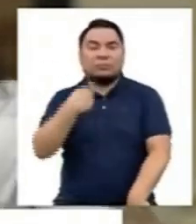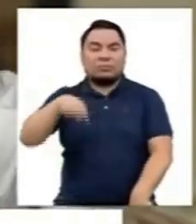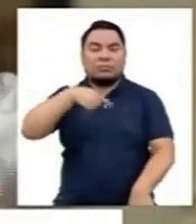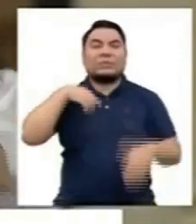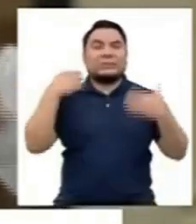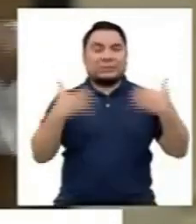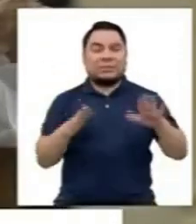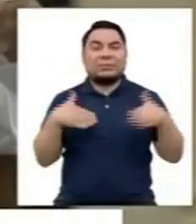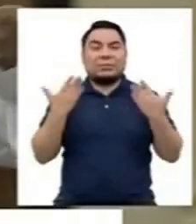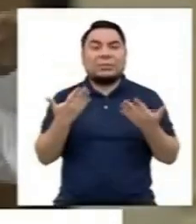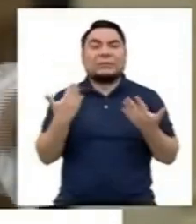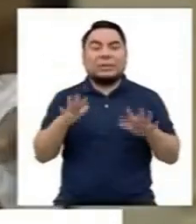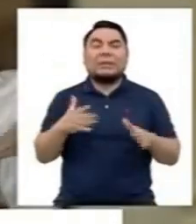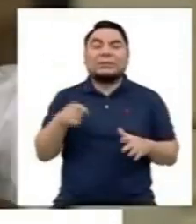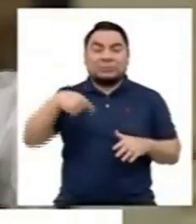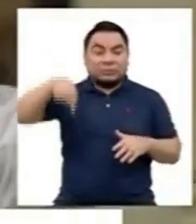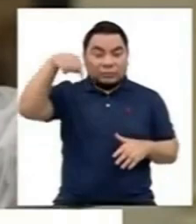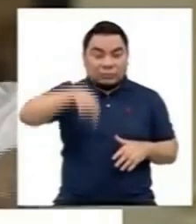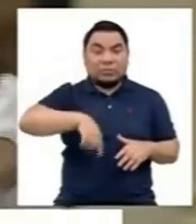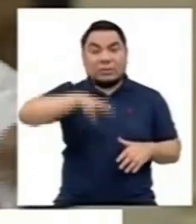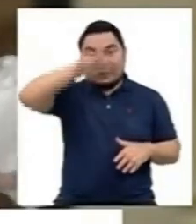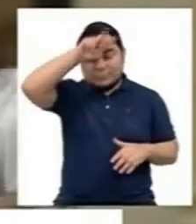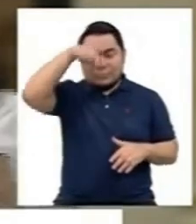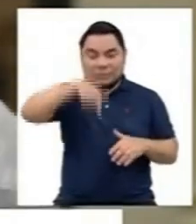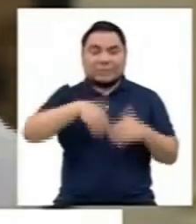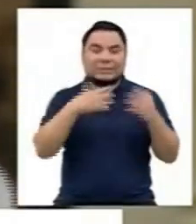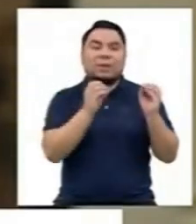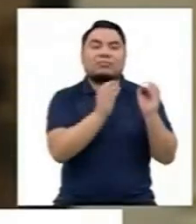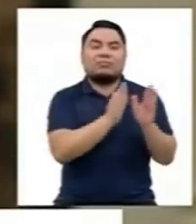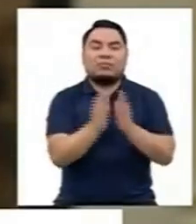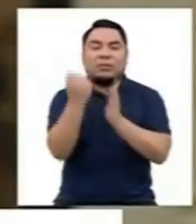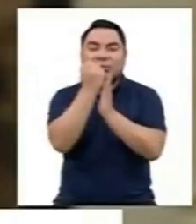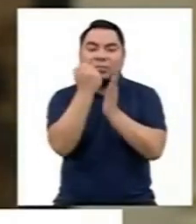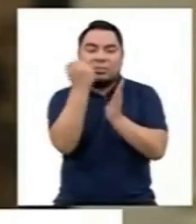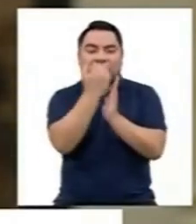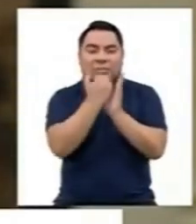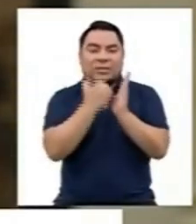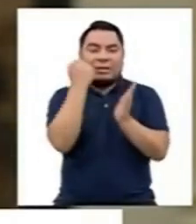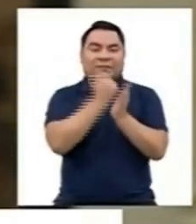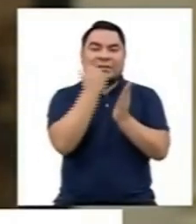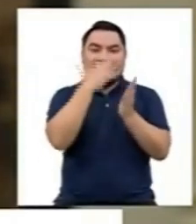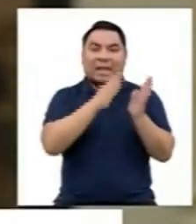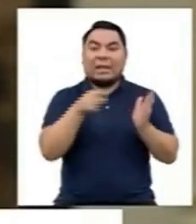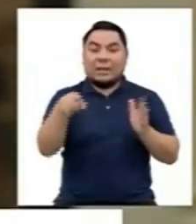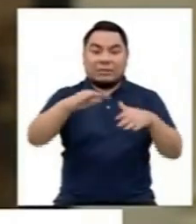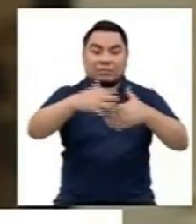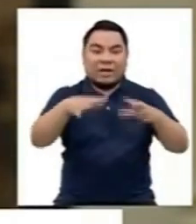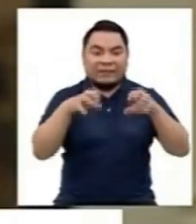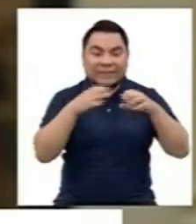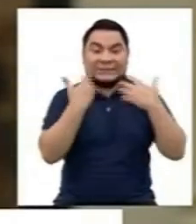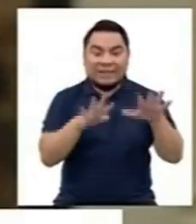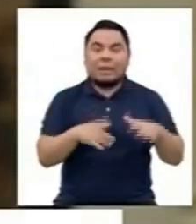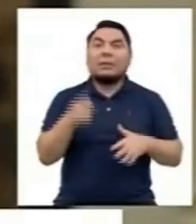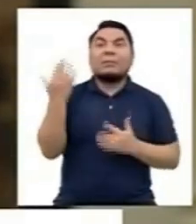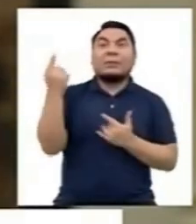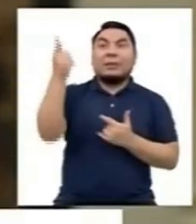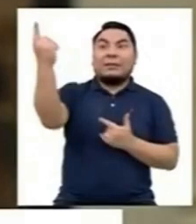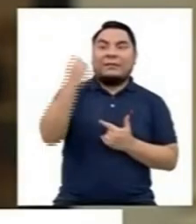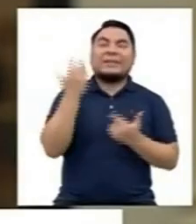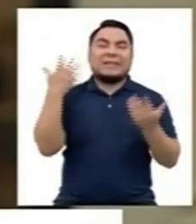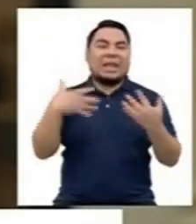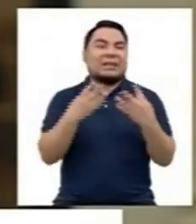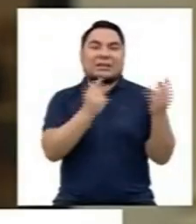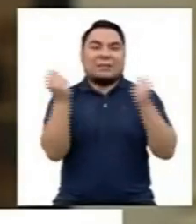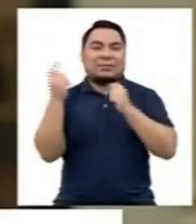la iglesia, para que evitar toda esta corrupción que hemos tenido, no solamente en las canastas, sino también en el concepto de las pruebas